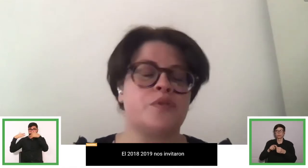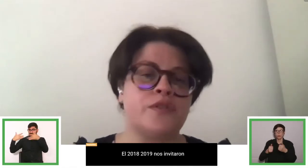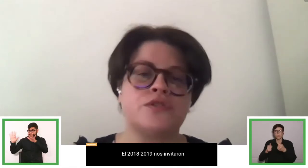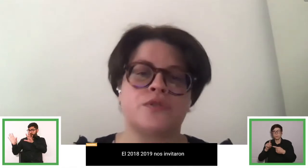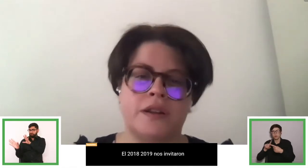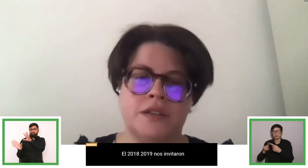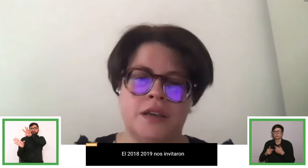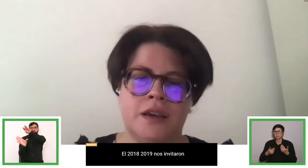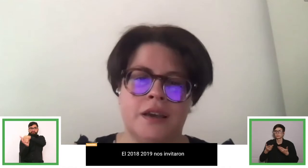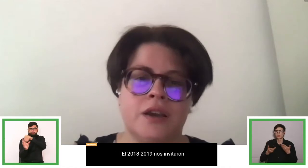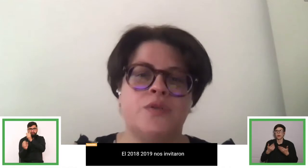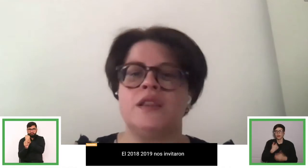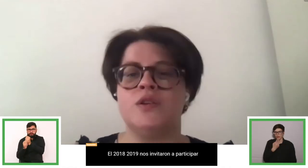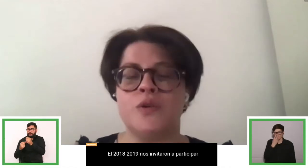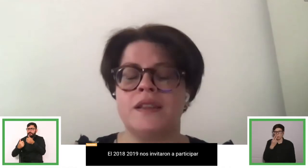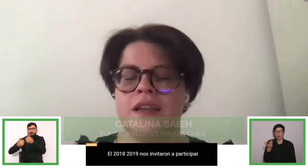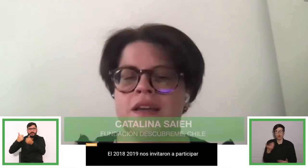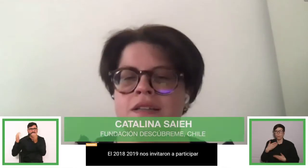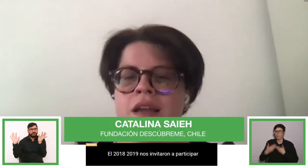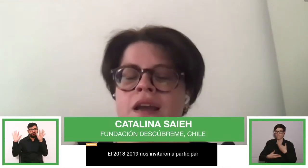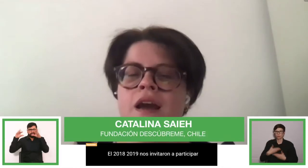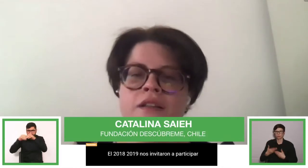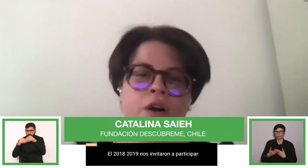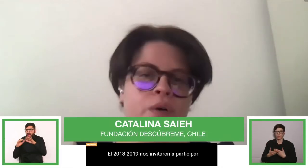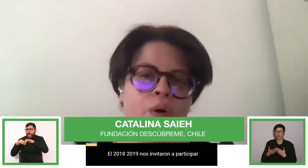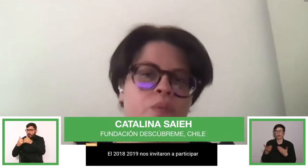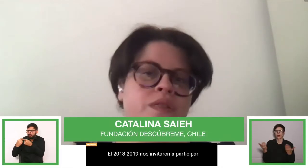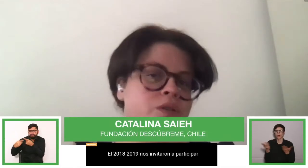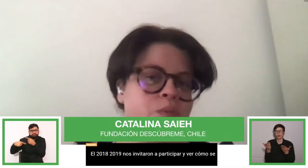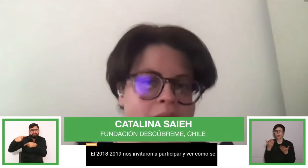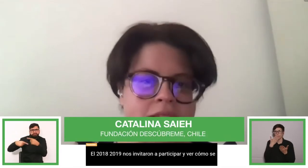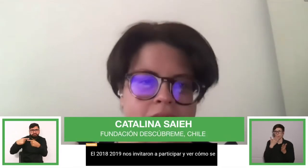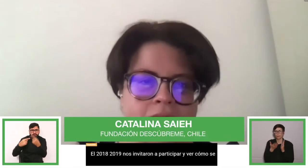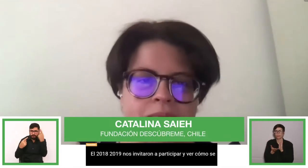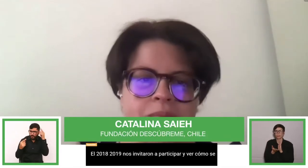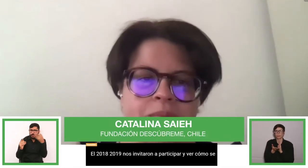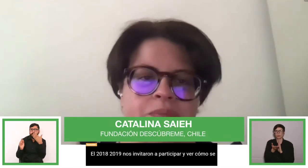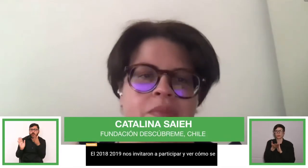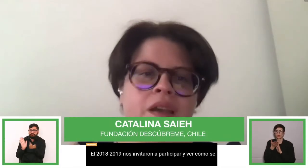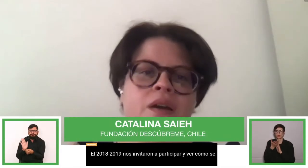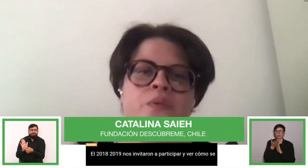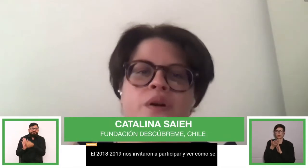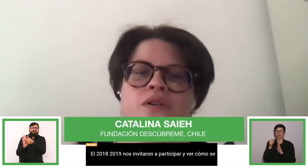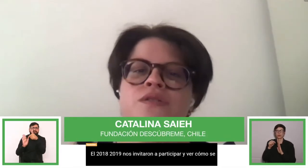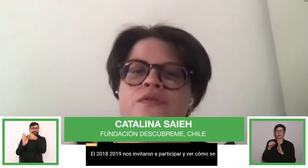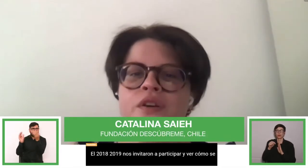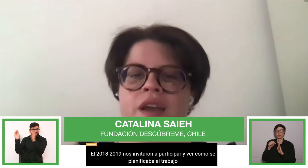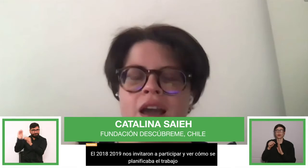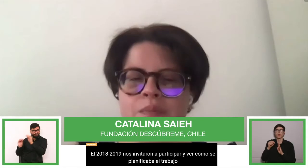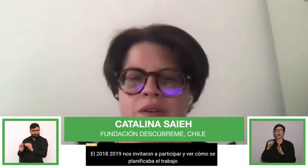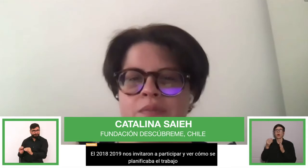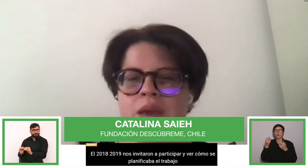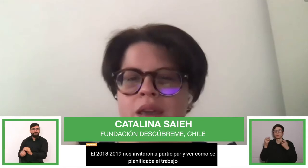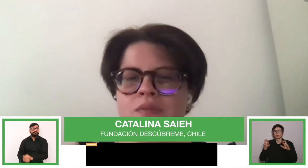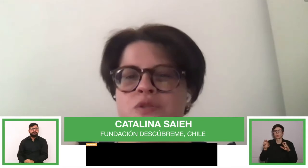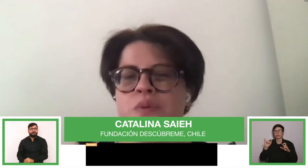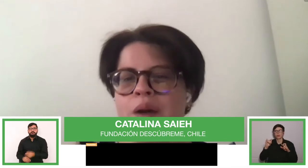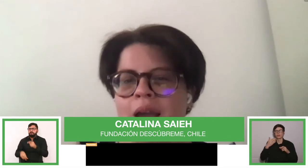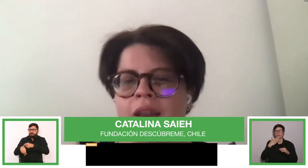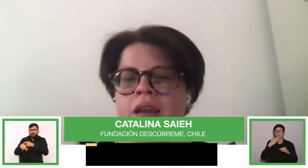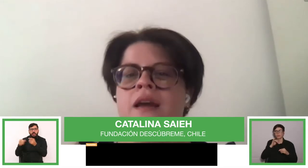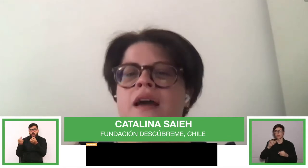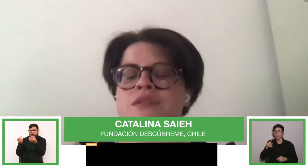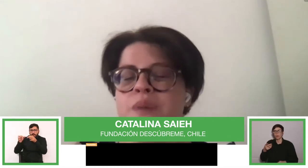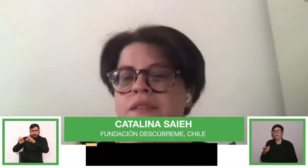cómo se clarificaba el trabajo, cómo se mejoraba la estrategia y se creaban nuevas ideas. Y entonces se volvían las personas de la organización con